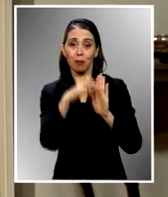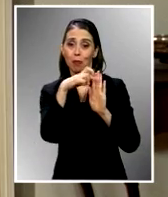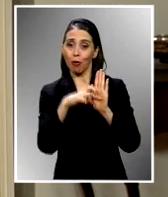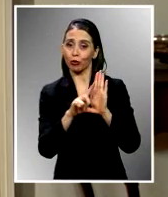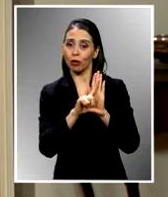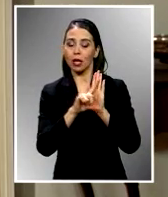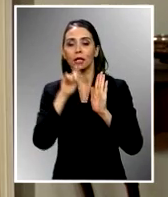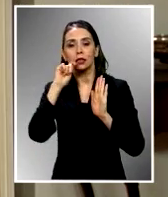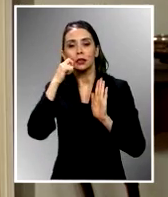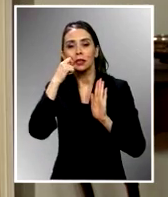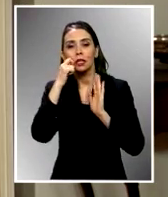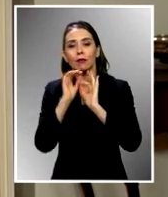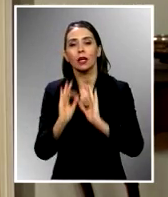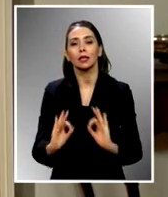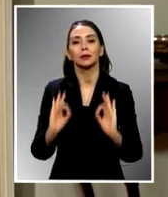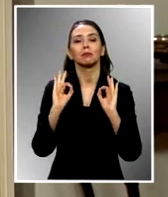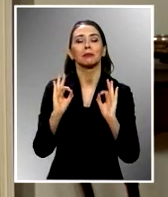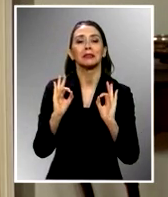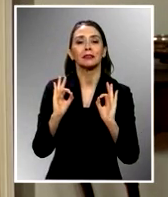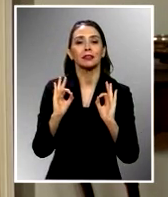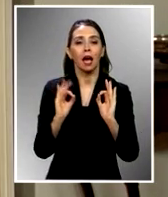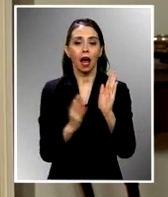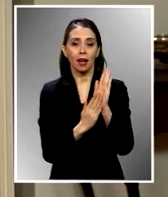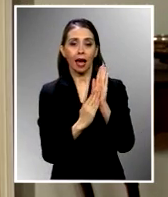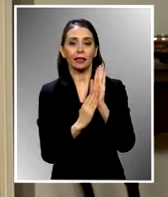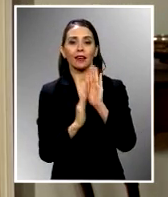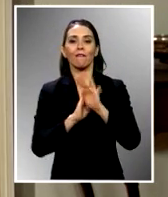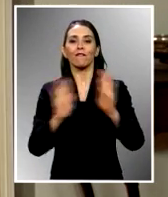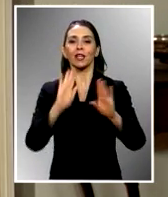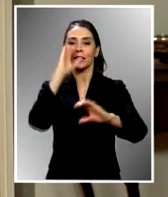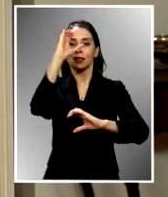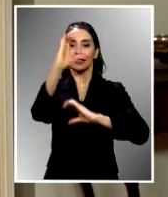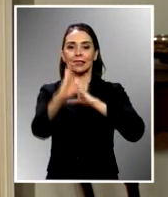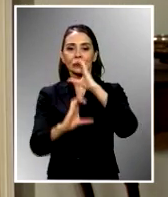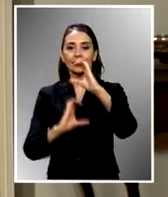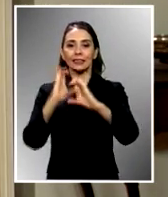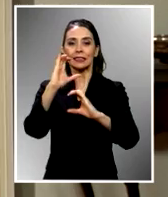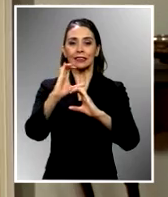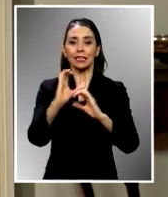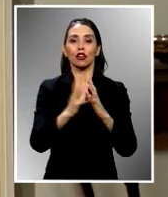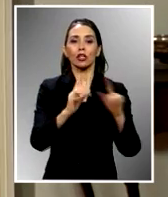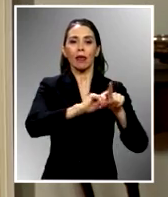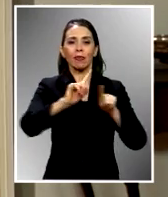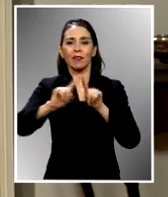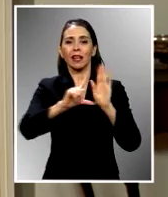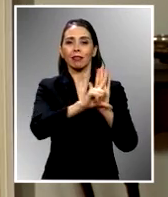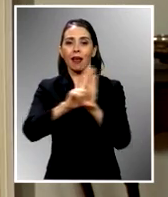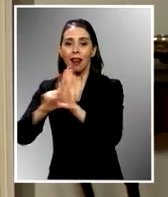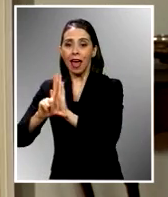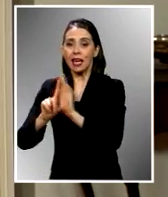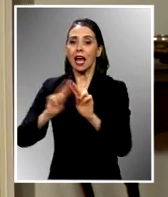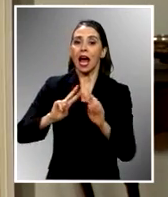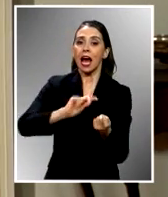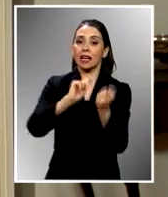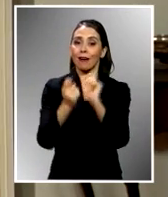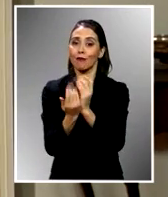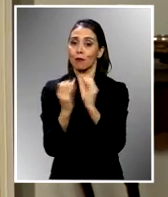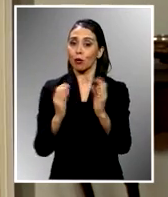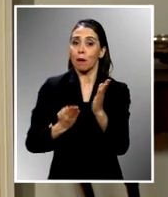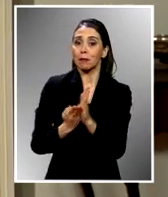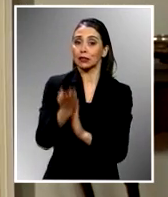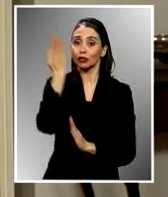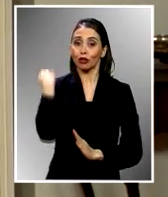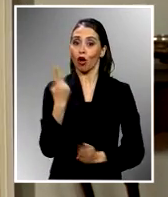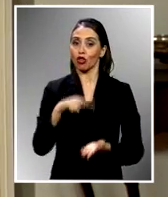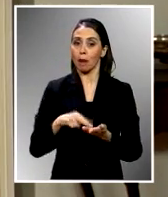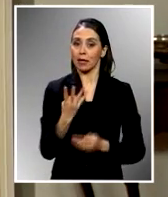ley tiene un significado muy especial con él Cerramos el ciclo de las leyes de la gran reforma educacional que iniciamos el año 2014